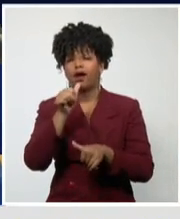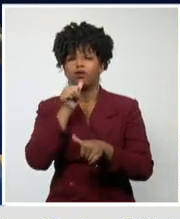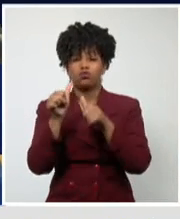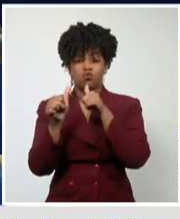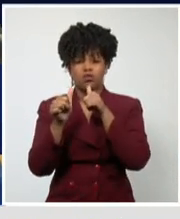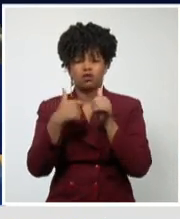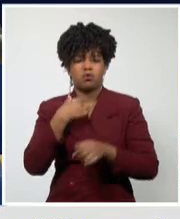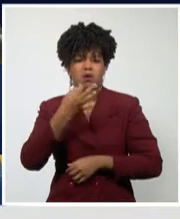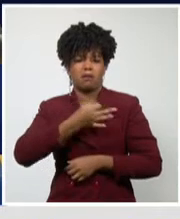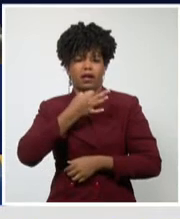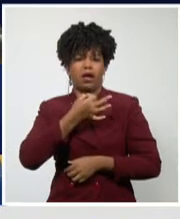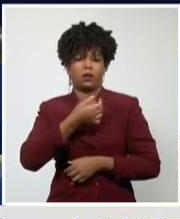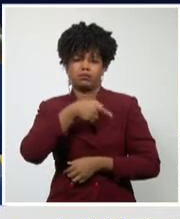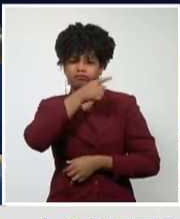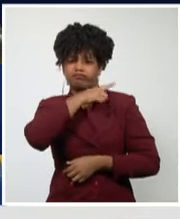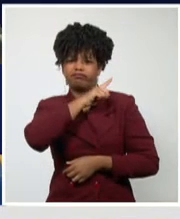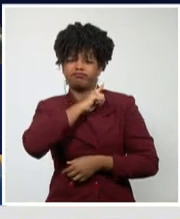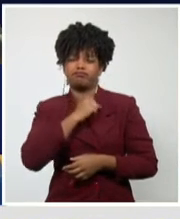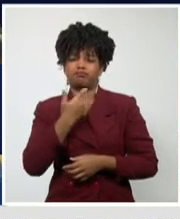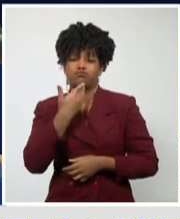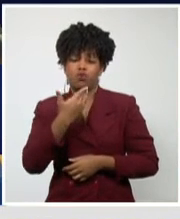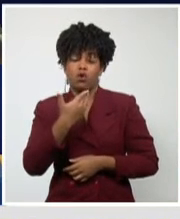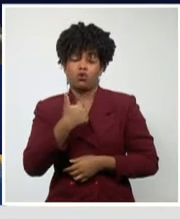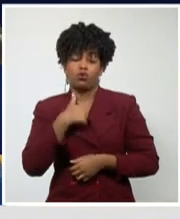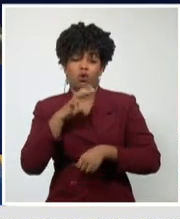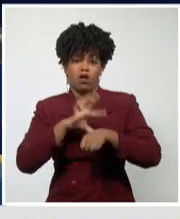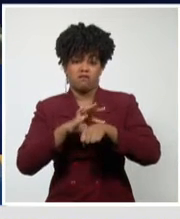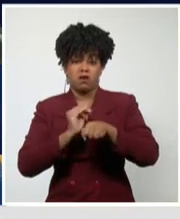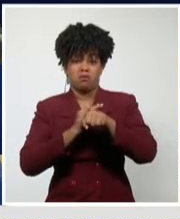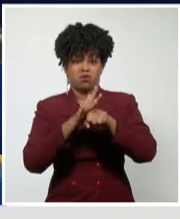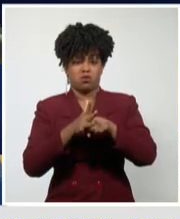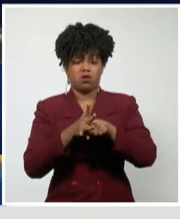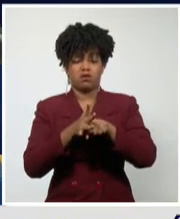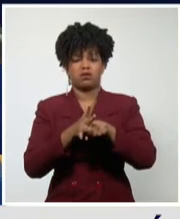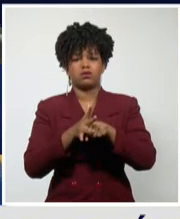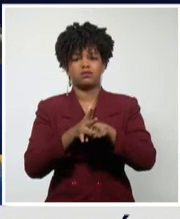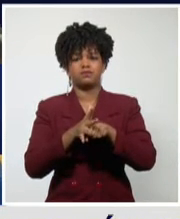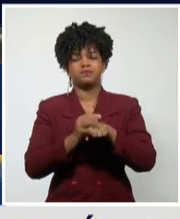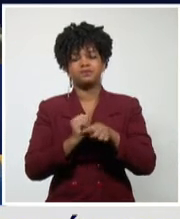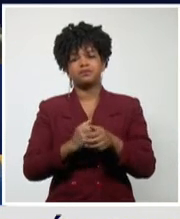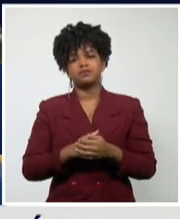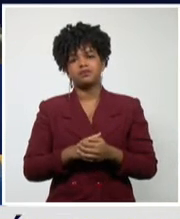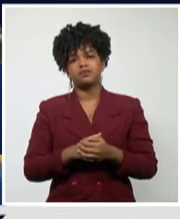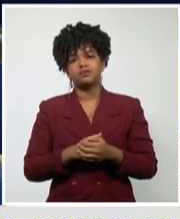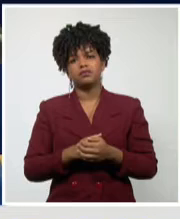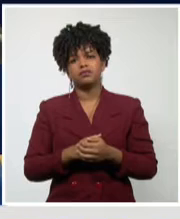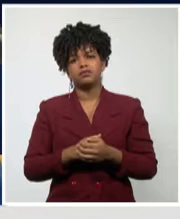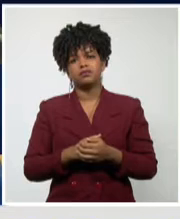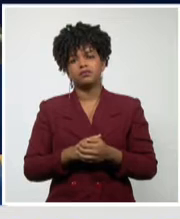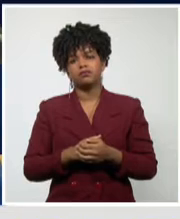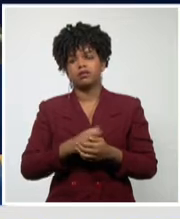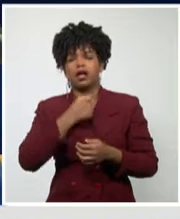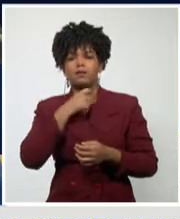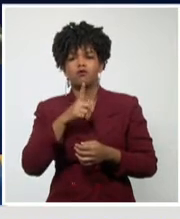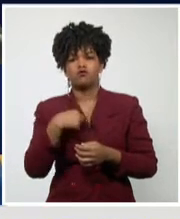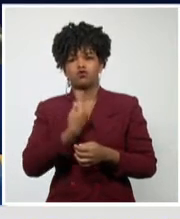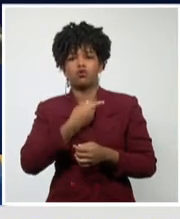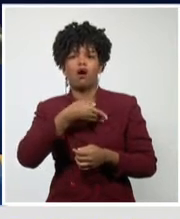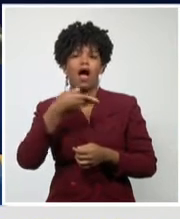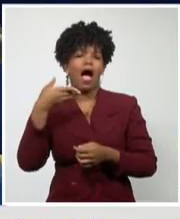otras veces, bueno, yo padezco la enfermedad, como los que hemos tenido sarampión, parotiditis,